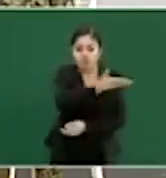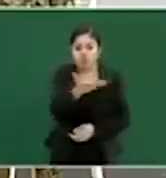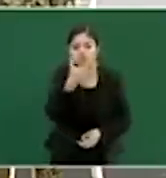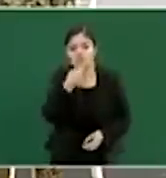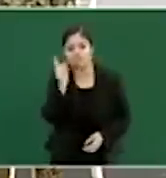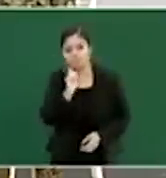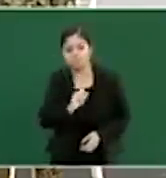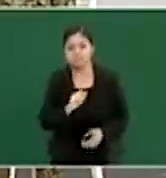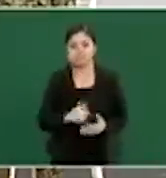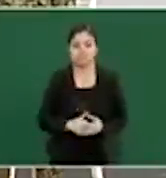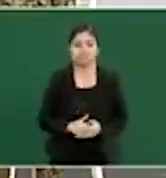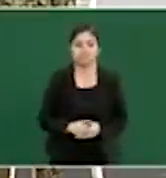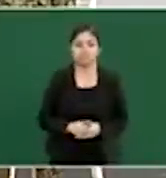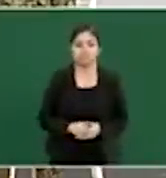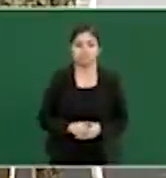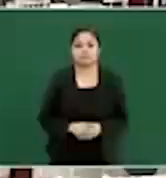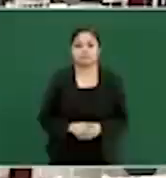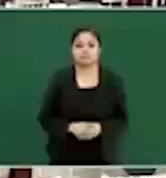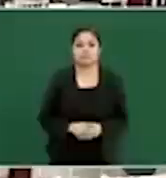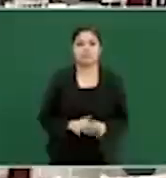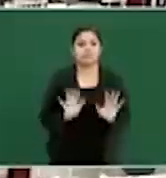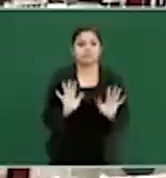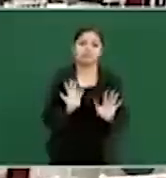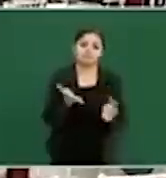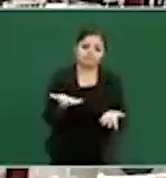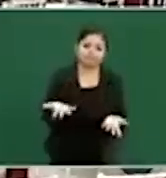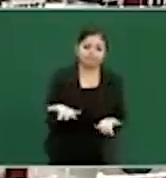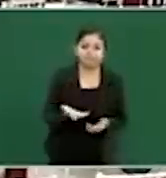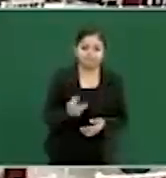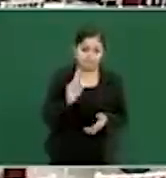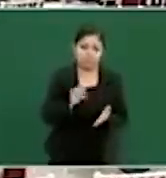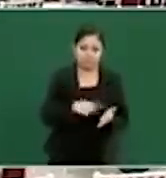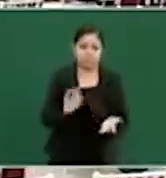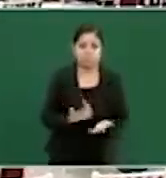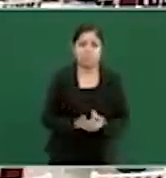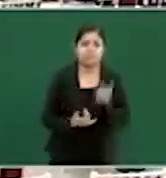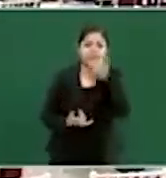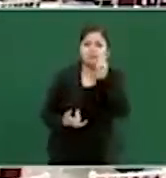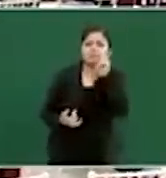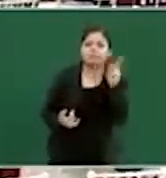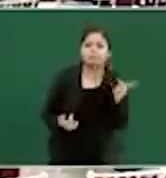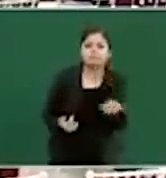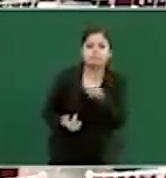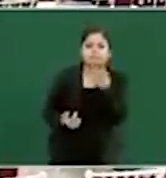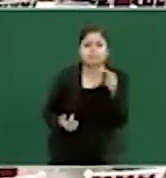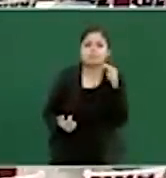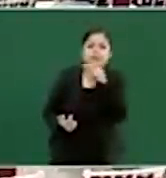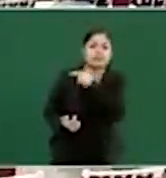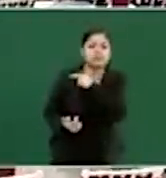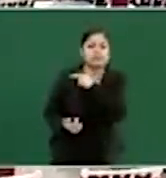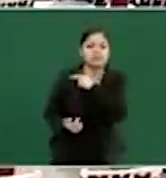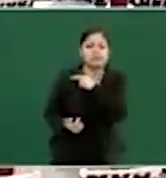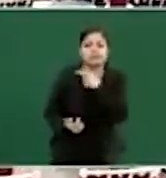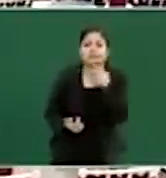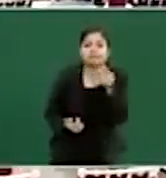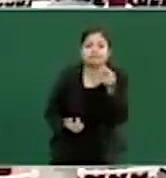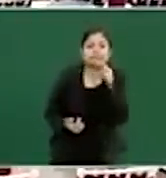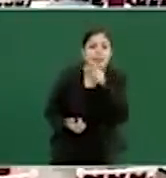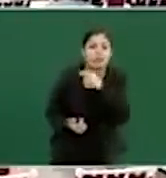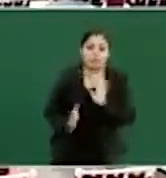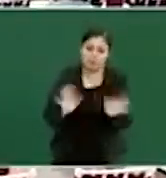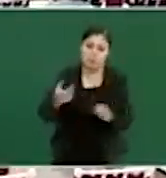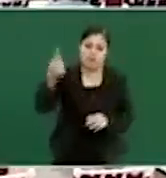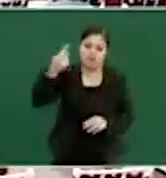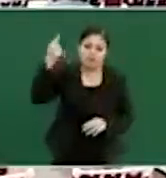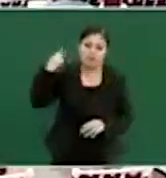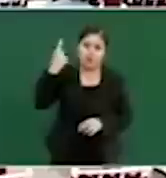todos ustedes. Ah, no, pues sí, de una vez. Oiga, presidente, rápidamente, a ver, sí, es que desde ya varios días.